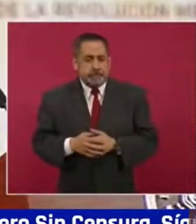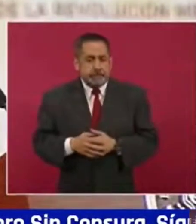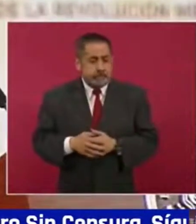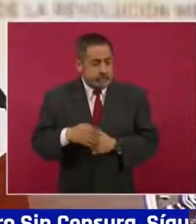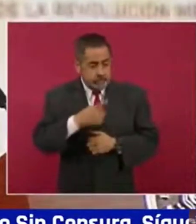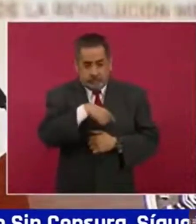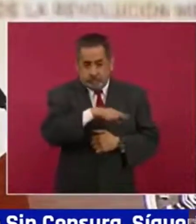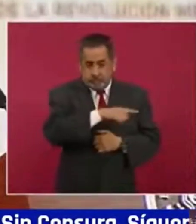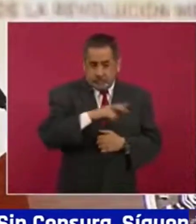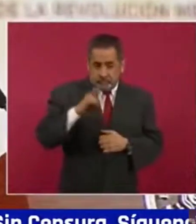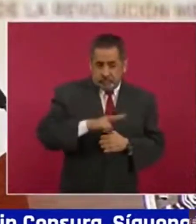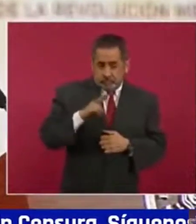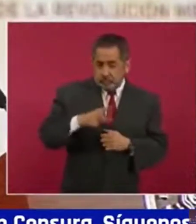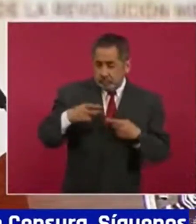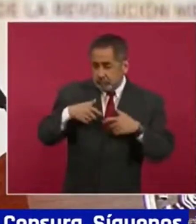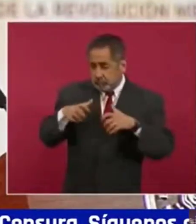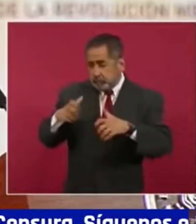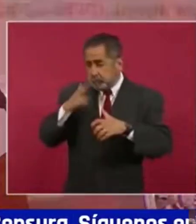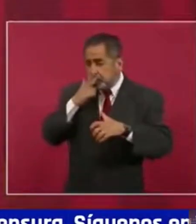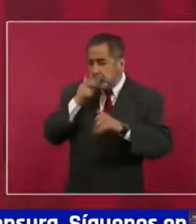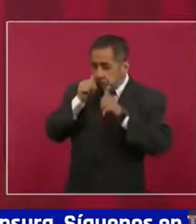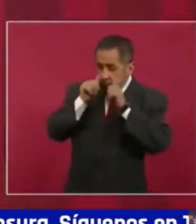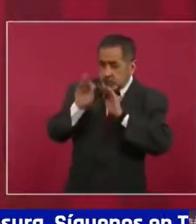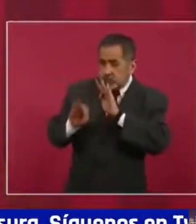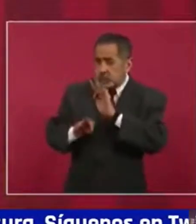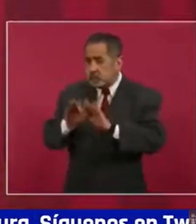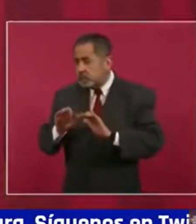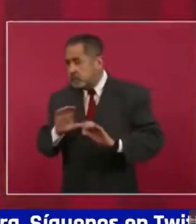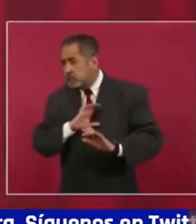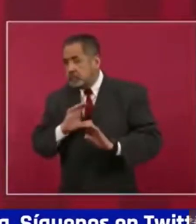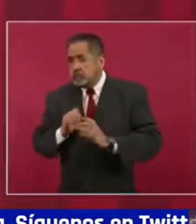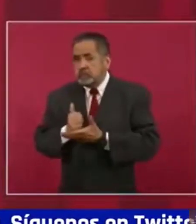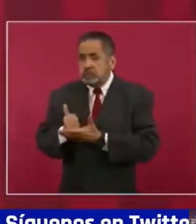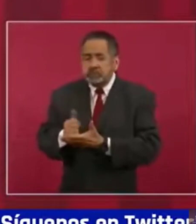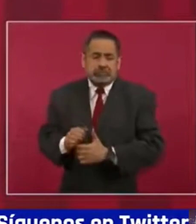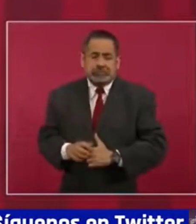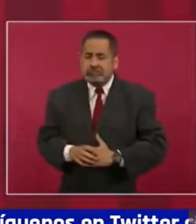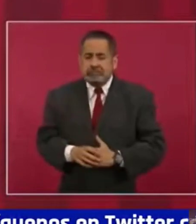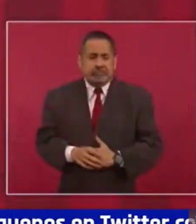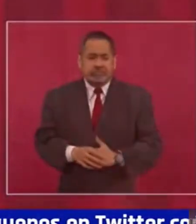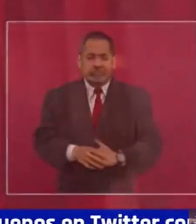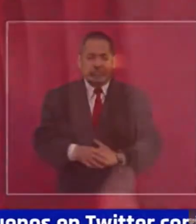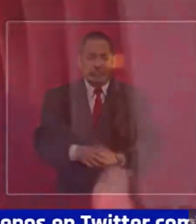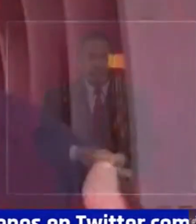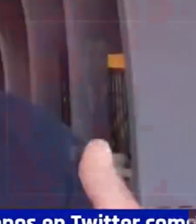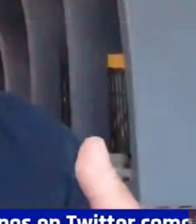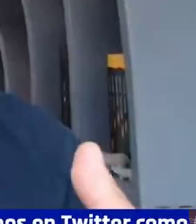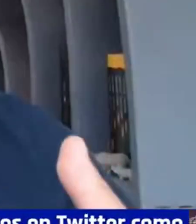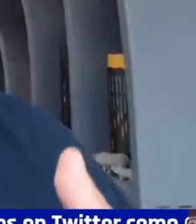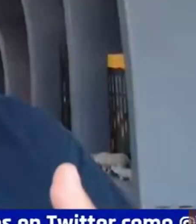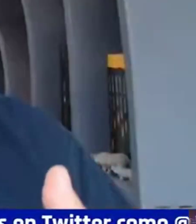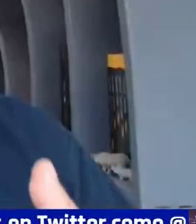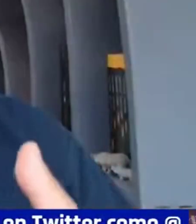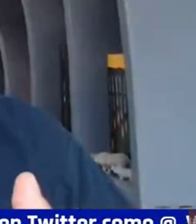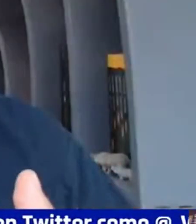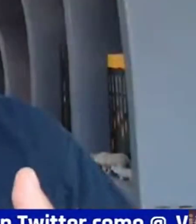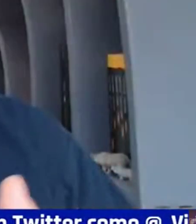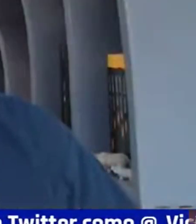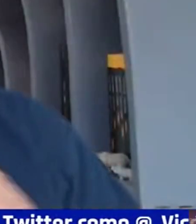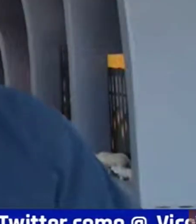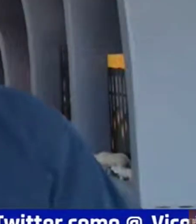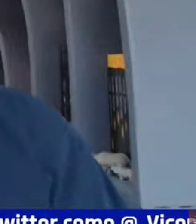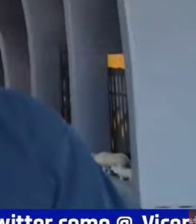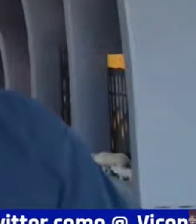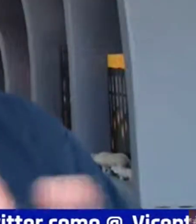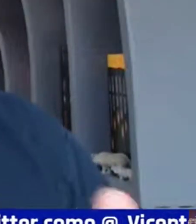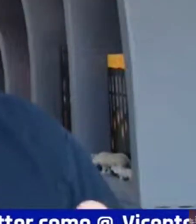la primera de muchas, que sería el antecedente del inicio de un ejercicio